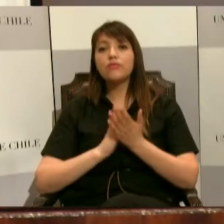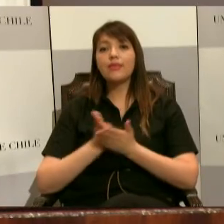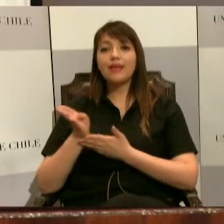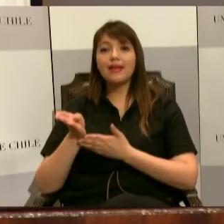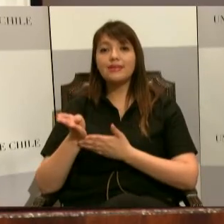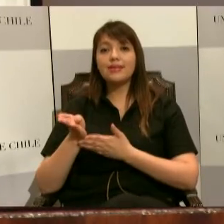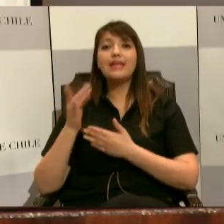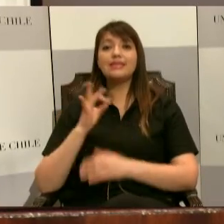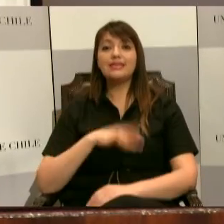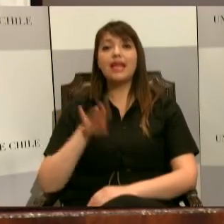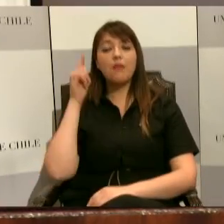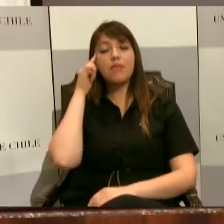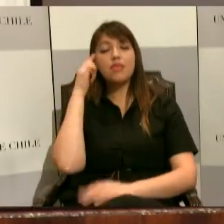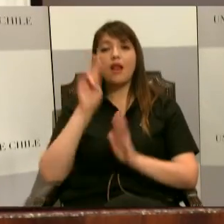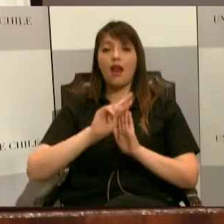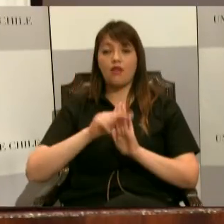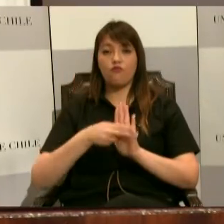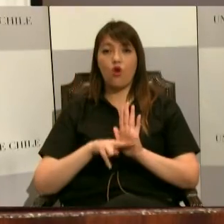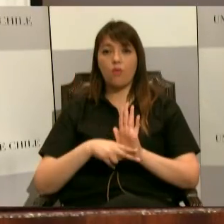dimos inicio al proceso Chile Piensa la Reforma.